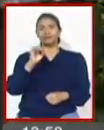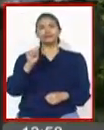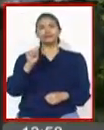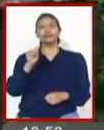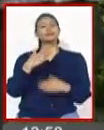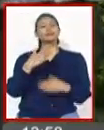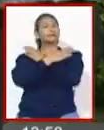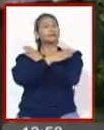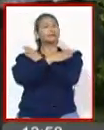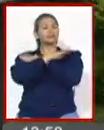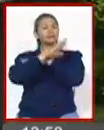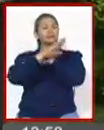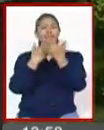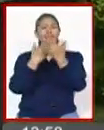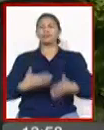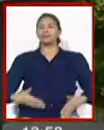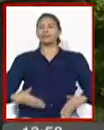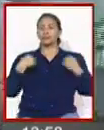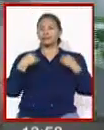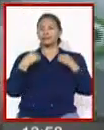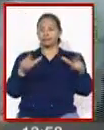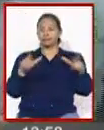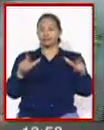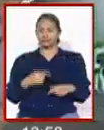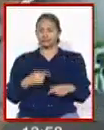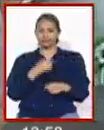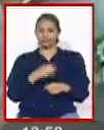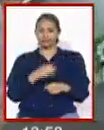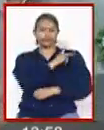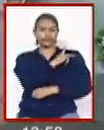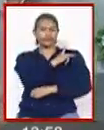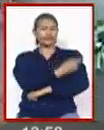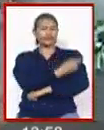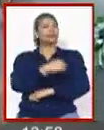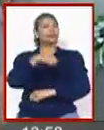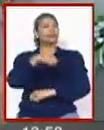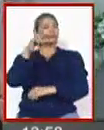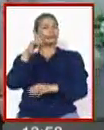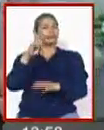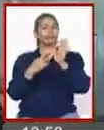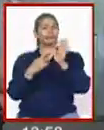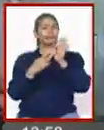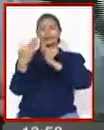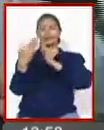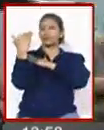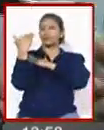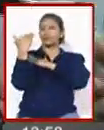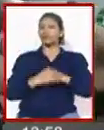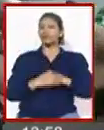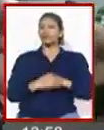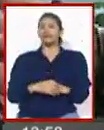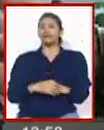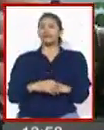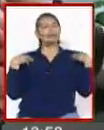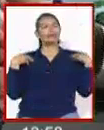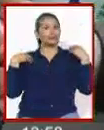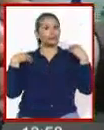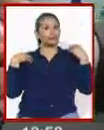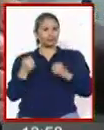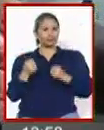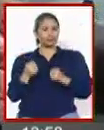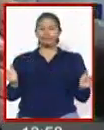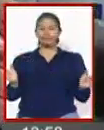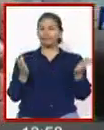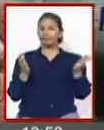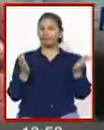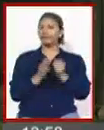a todos los habitantes de la zona. Indicar que el Distrito 1 representa a Santa Cruz, a la ciudadanía valiente, pujante,